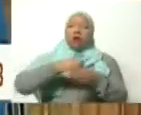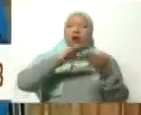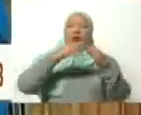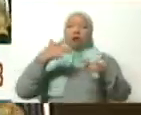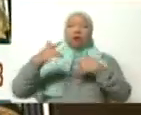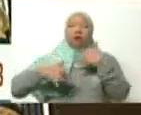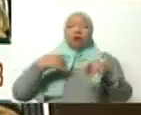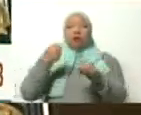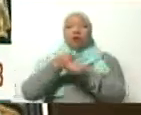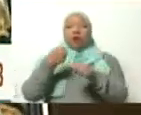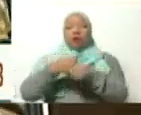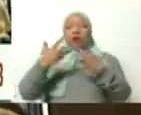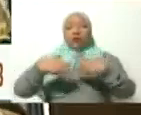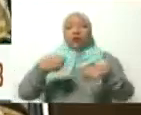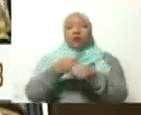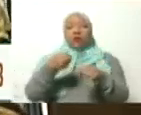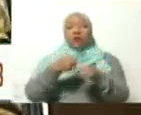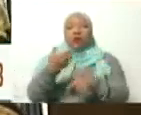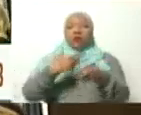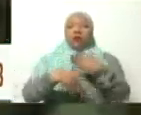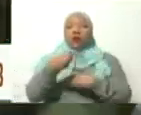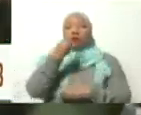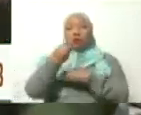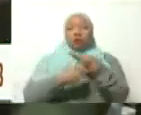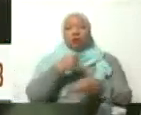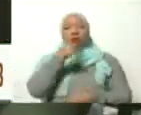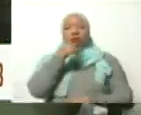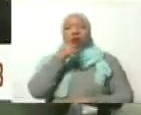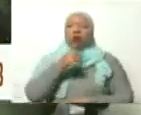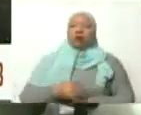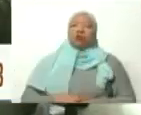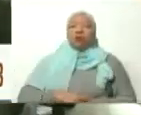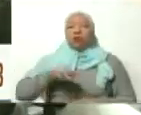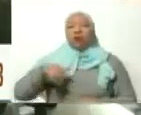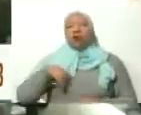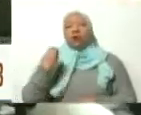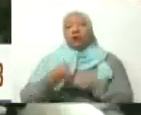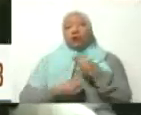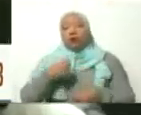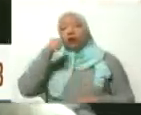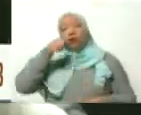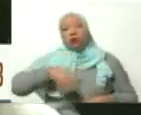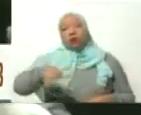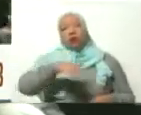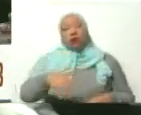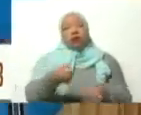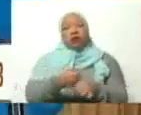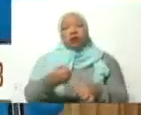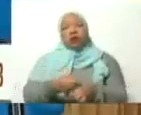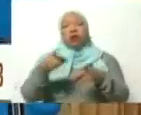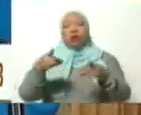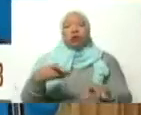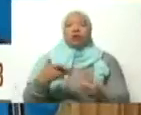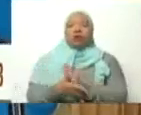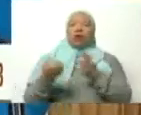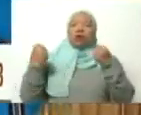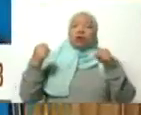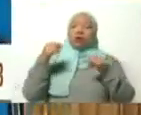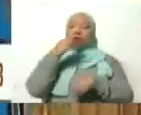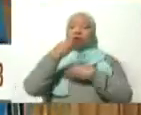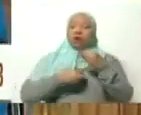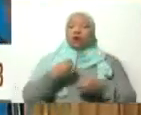los emprendedores. Se trata de democratizar el ejercicio del presupuesto y este ejercicio del presupuesto